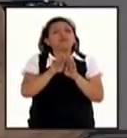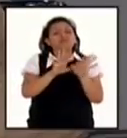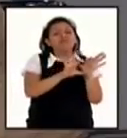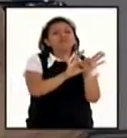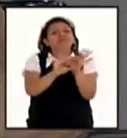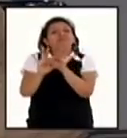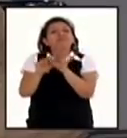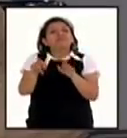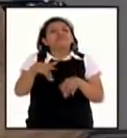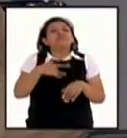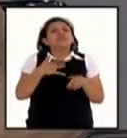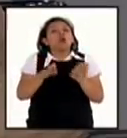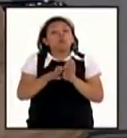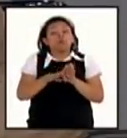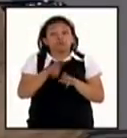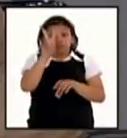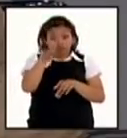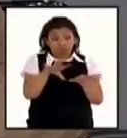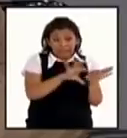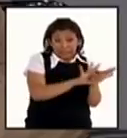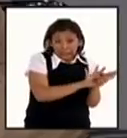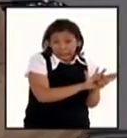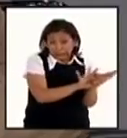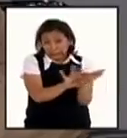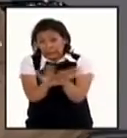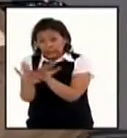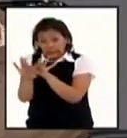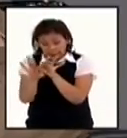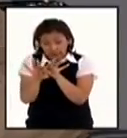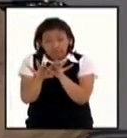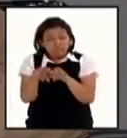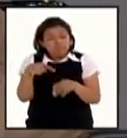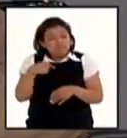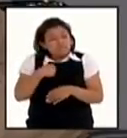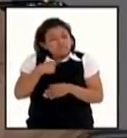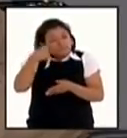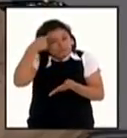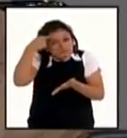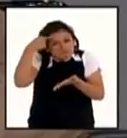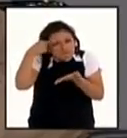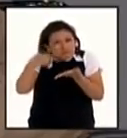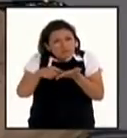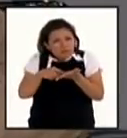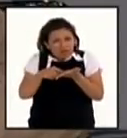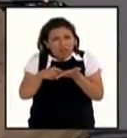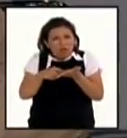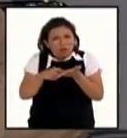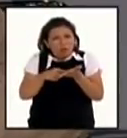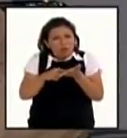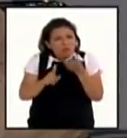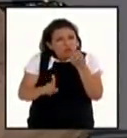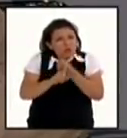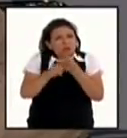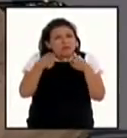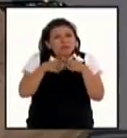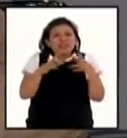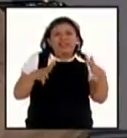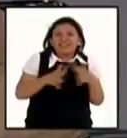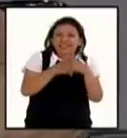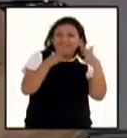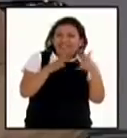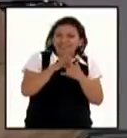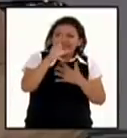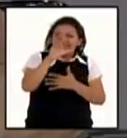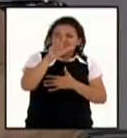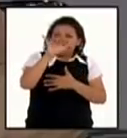una relación íntima porque creo que la gran tensión, pienso en la guerra cristera. La guerra cristera